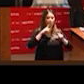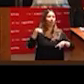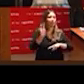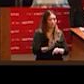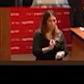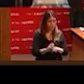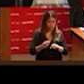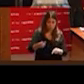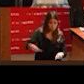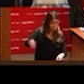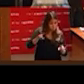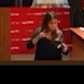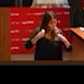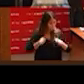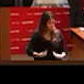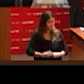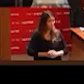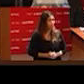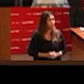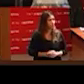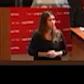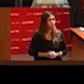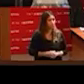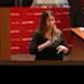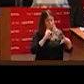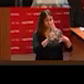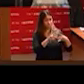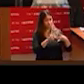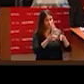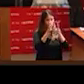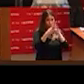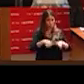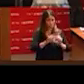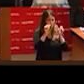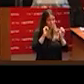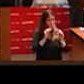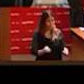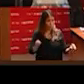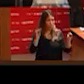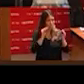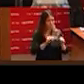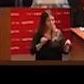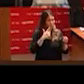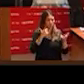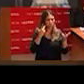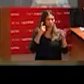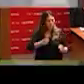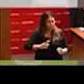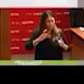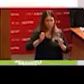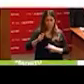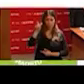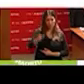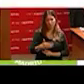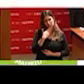tanto hacen lo mismo desde esta estructura formativa permitimos eh procuramos dotar al